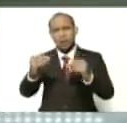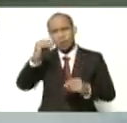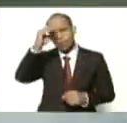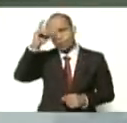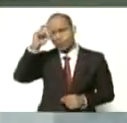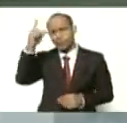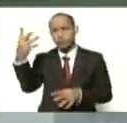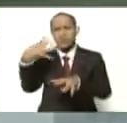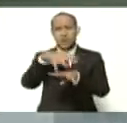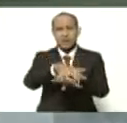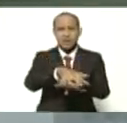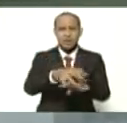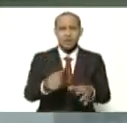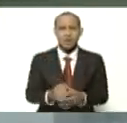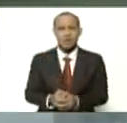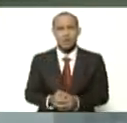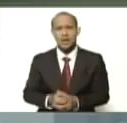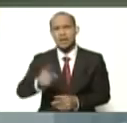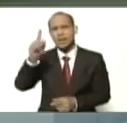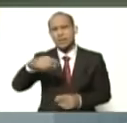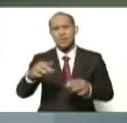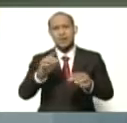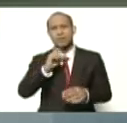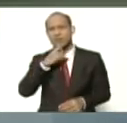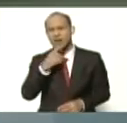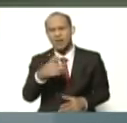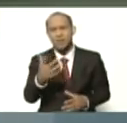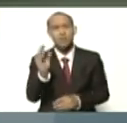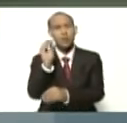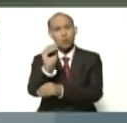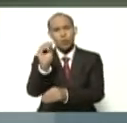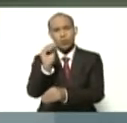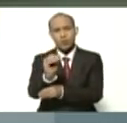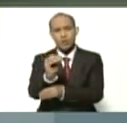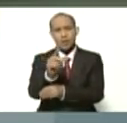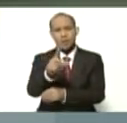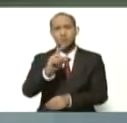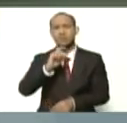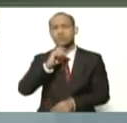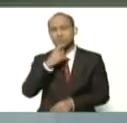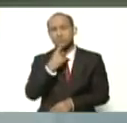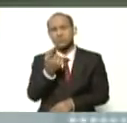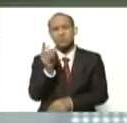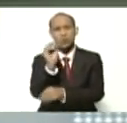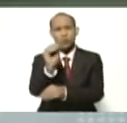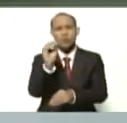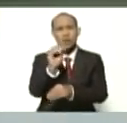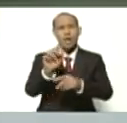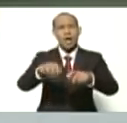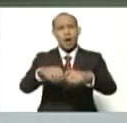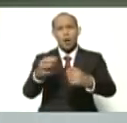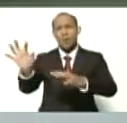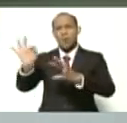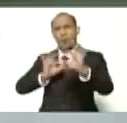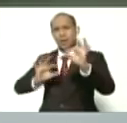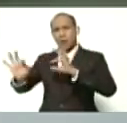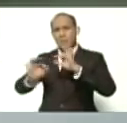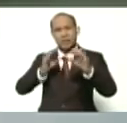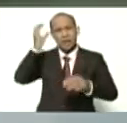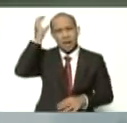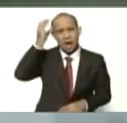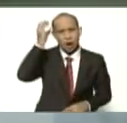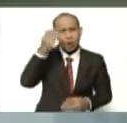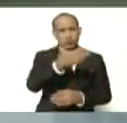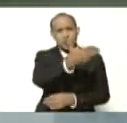integrales precisamente la clave de todo esto es cuidarse es romper las cadenas a través de la conciencia colectiva